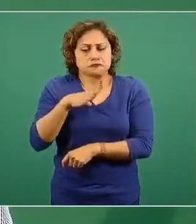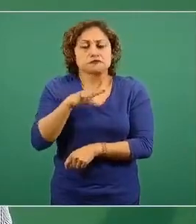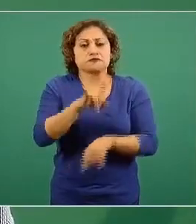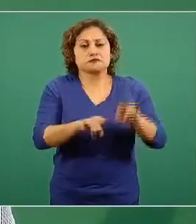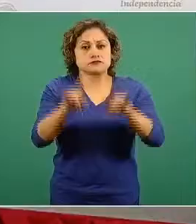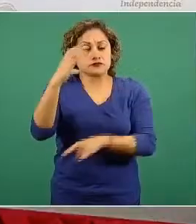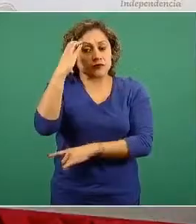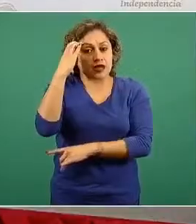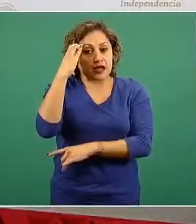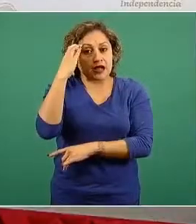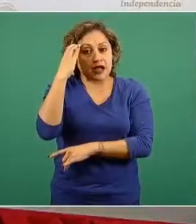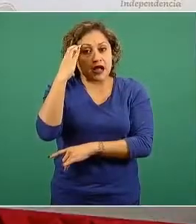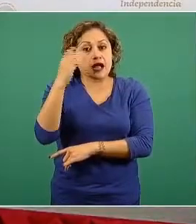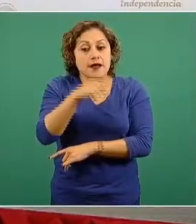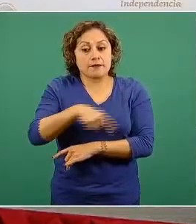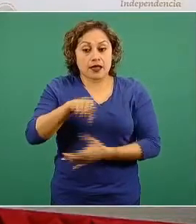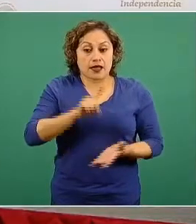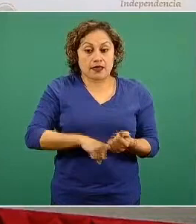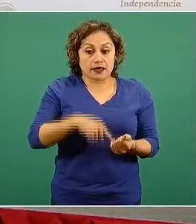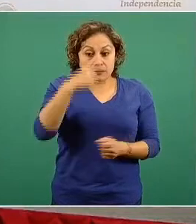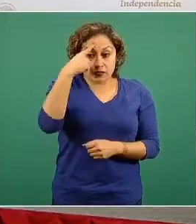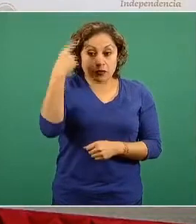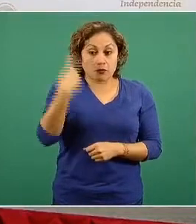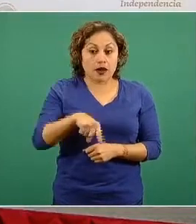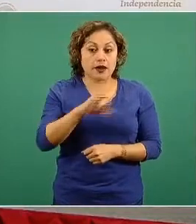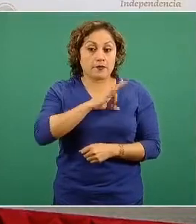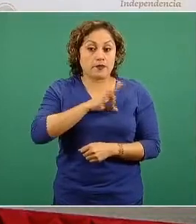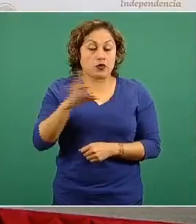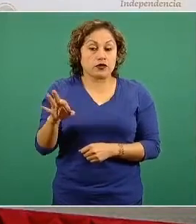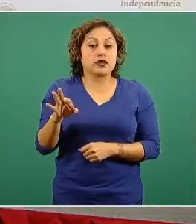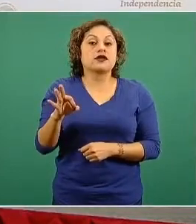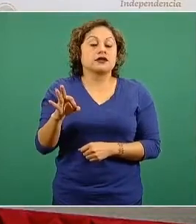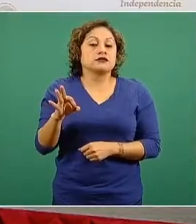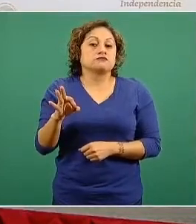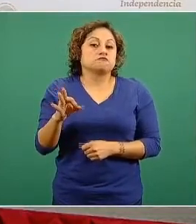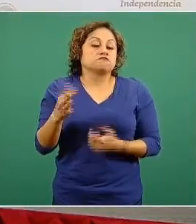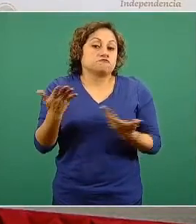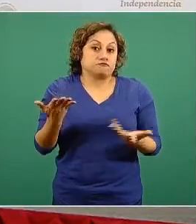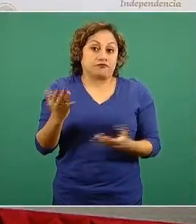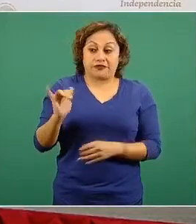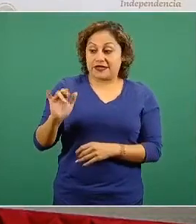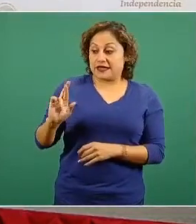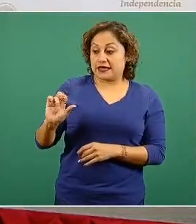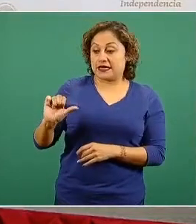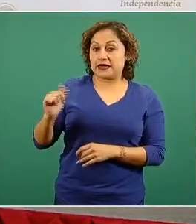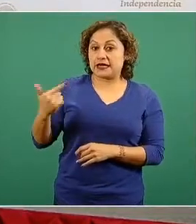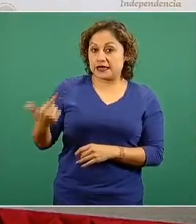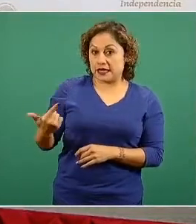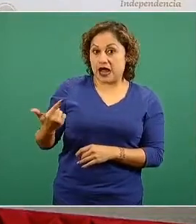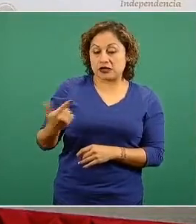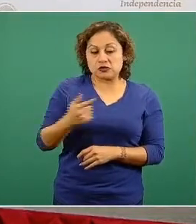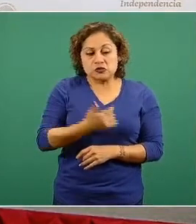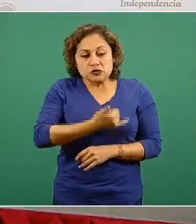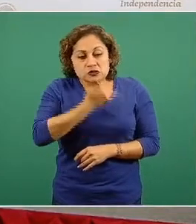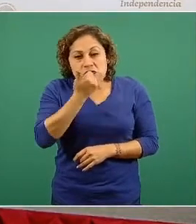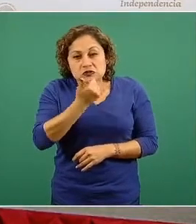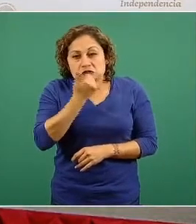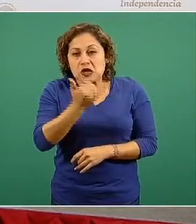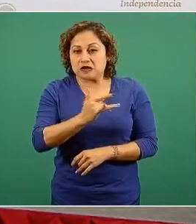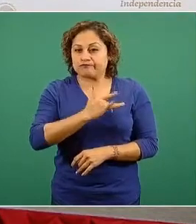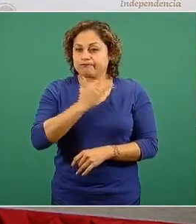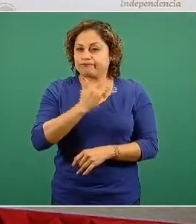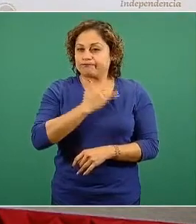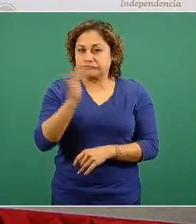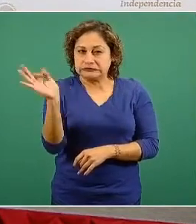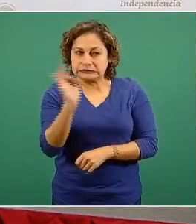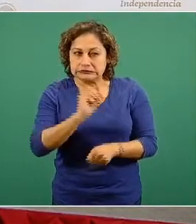en un momento determinado para atender pacientes con IRAG, o sea, casos sospechosos de COVID-19, sino que estaban